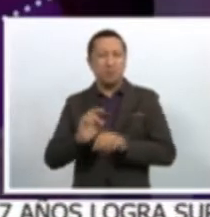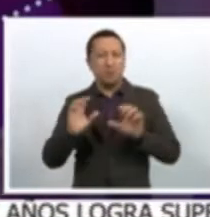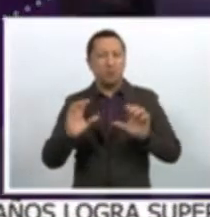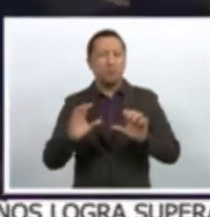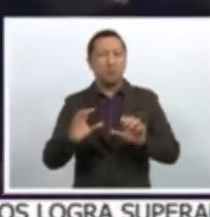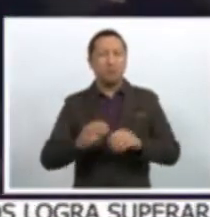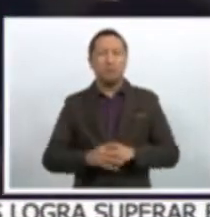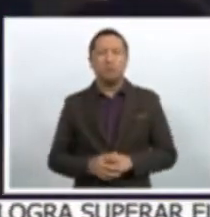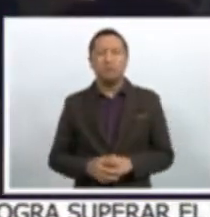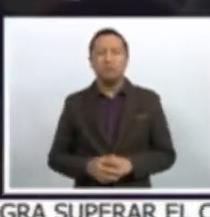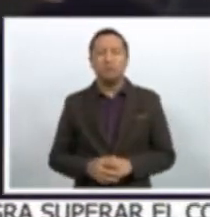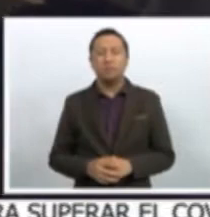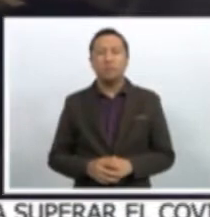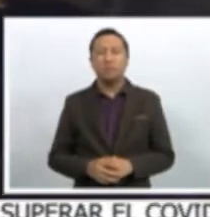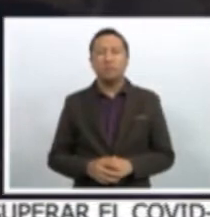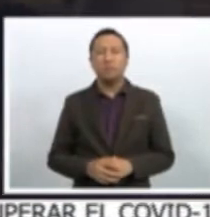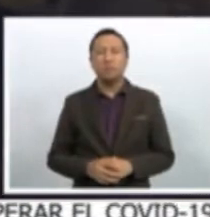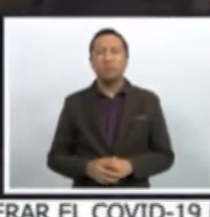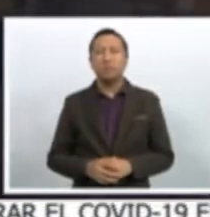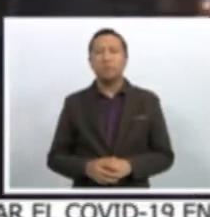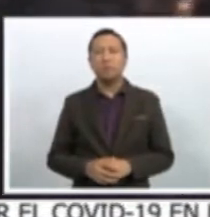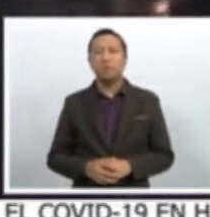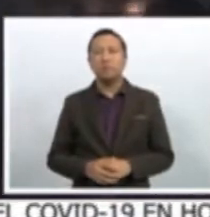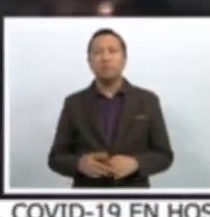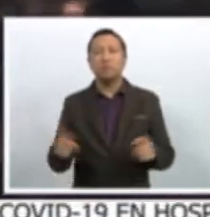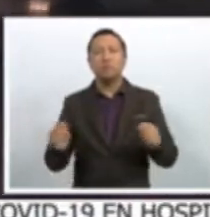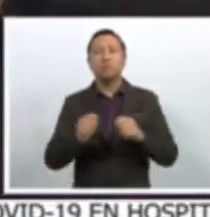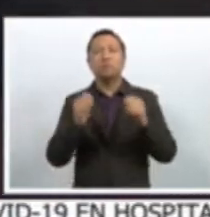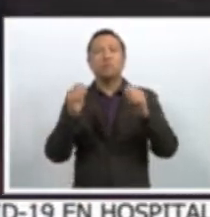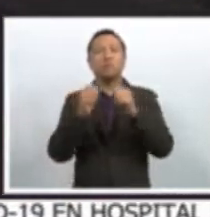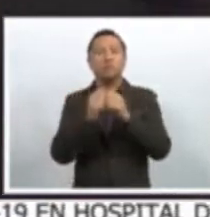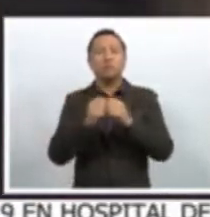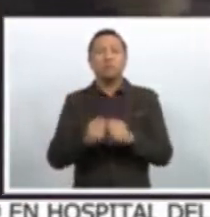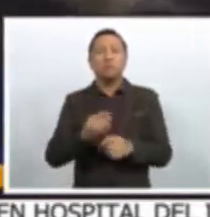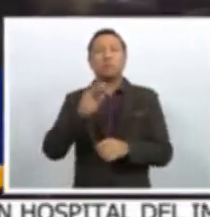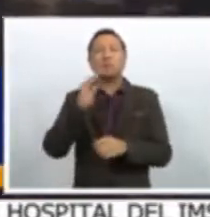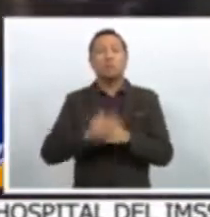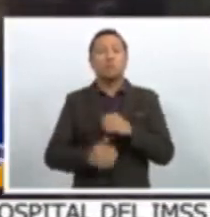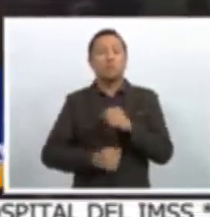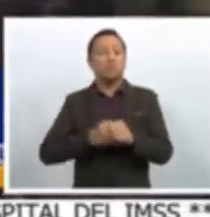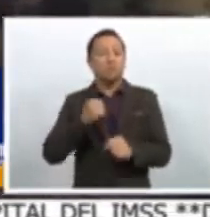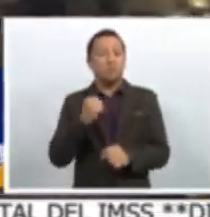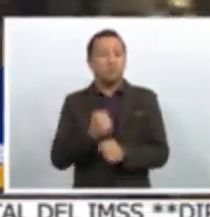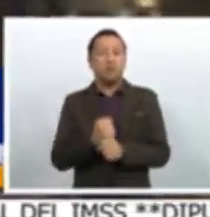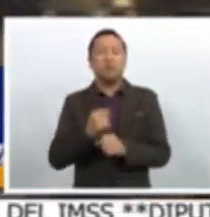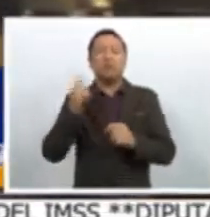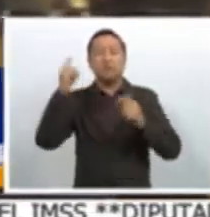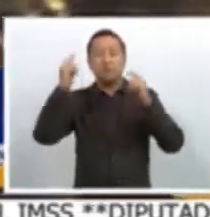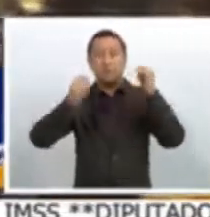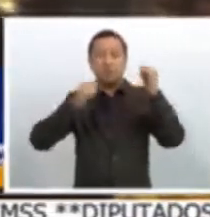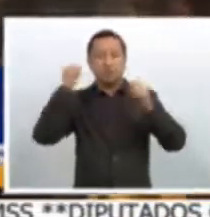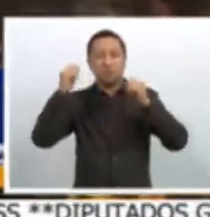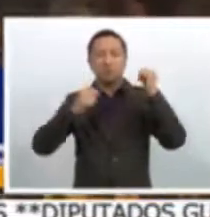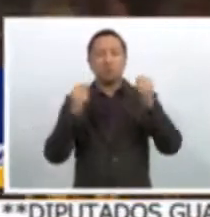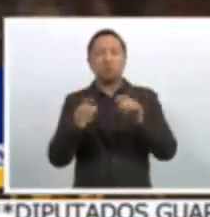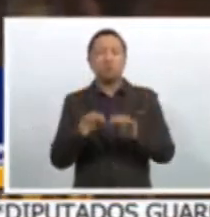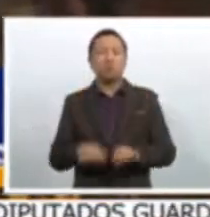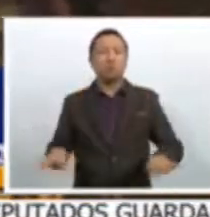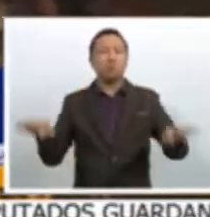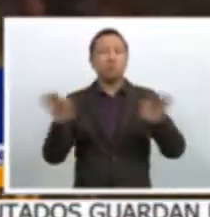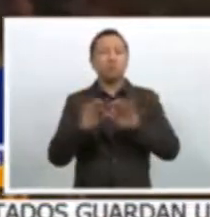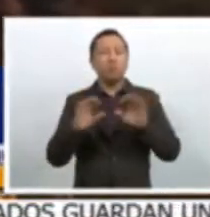información. Esperan que Tulum tenga un excelente cierre de año en el sector turístico ante las buenas cifras que